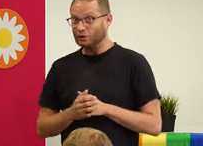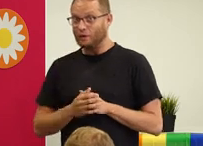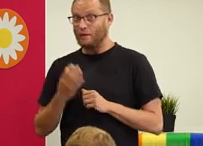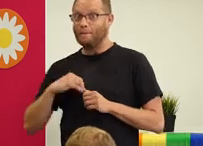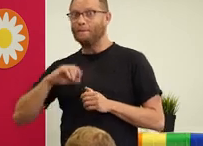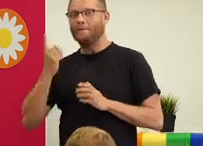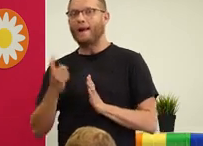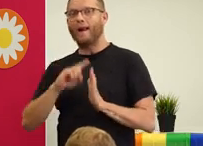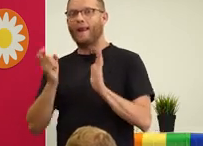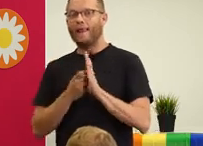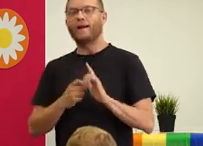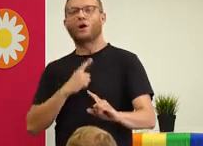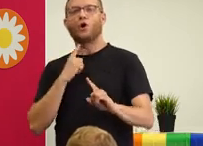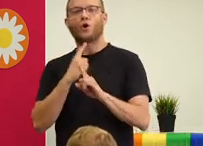ley